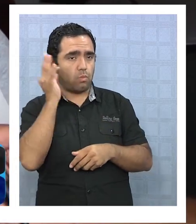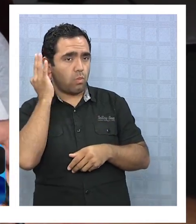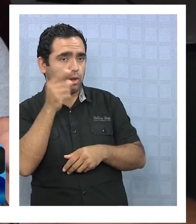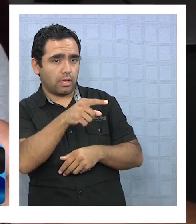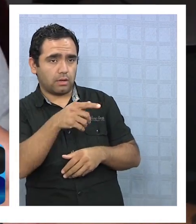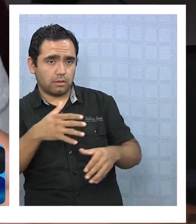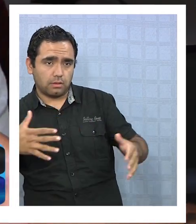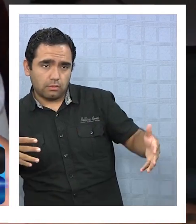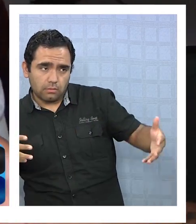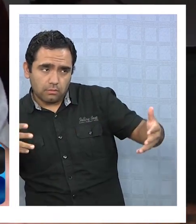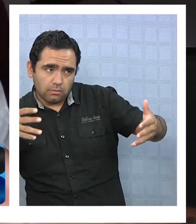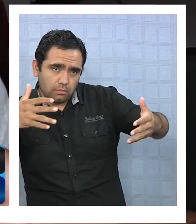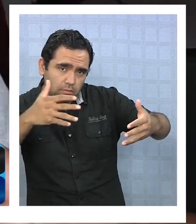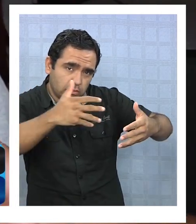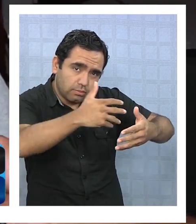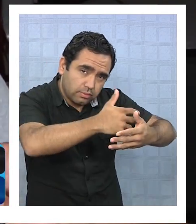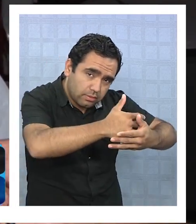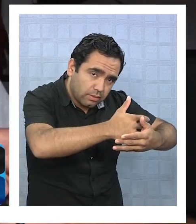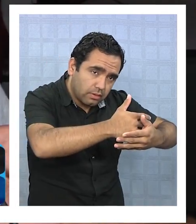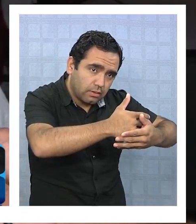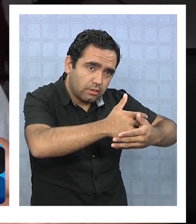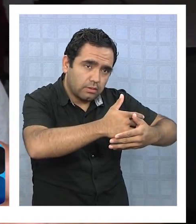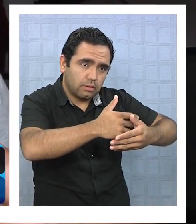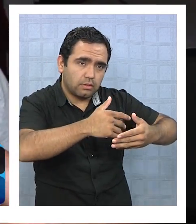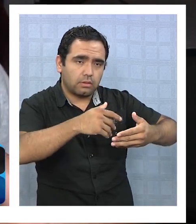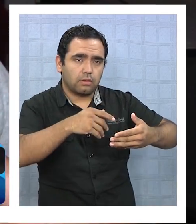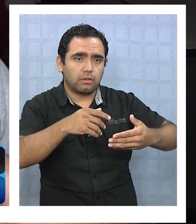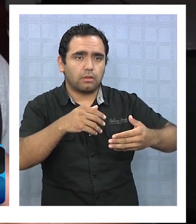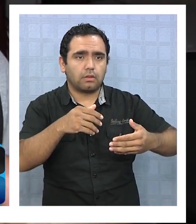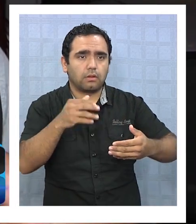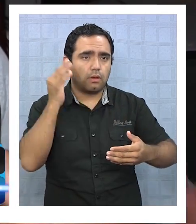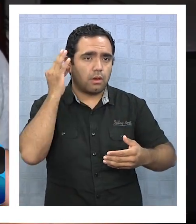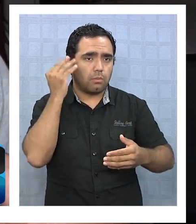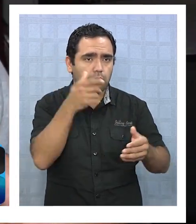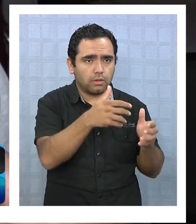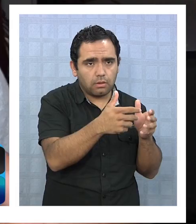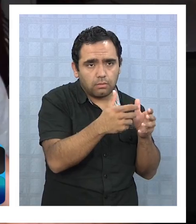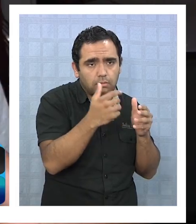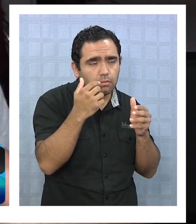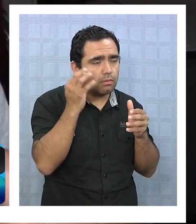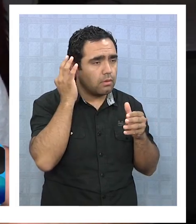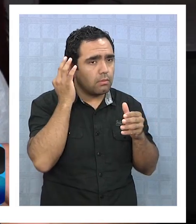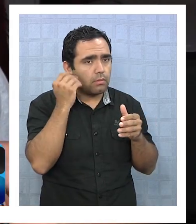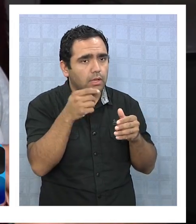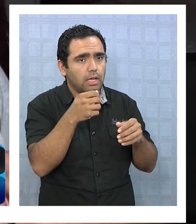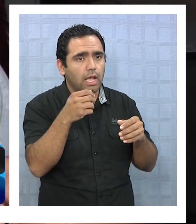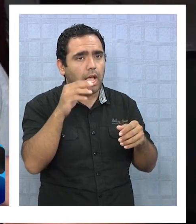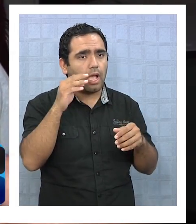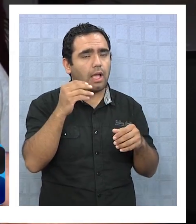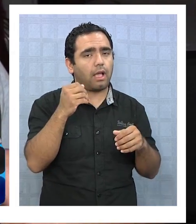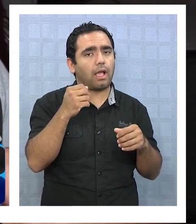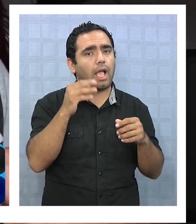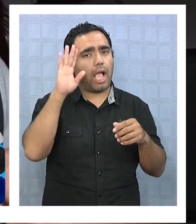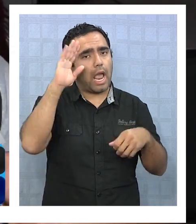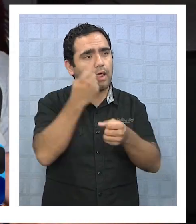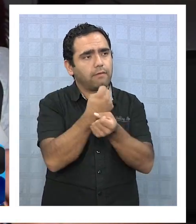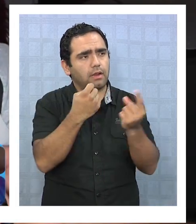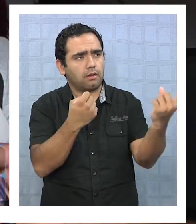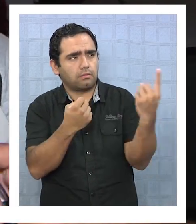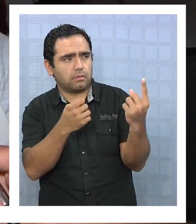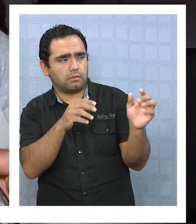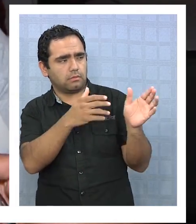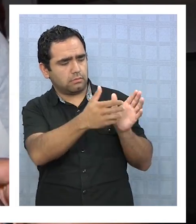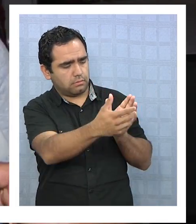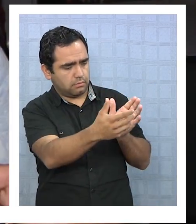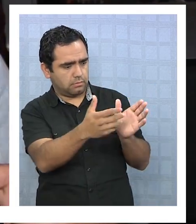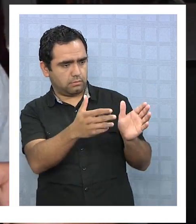le lleguen estos camotes. Entonces la señora se me da vuelta ya con el carabinero al lado y la luma. Entonces yo